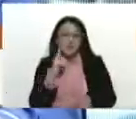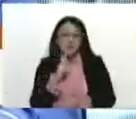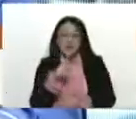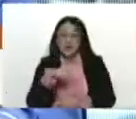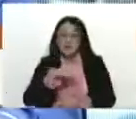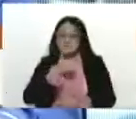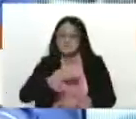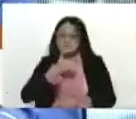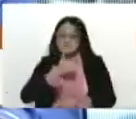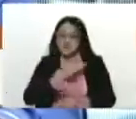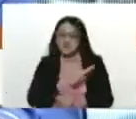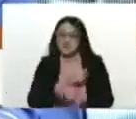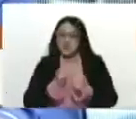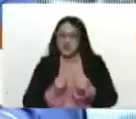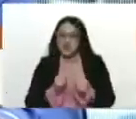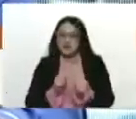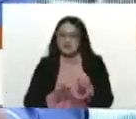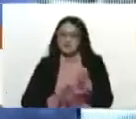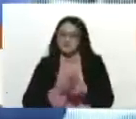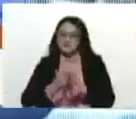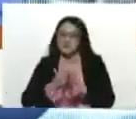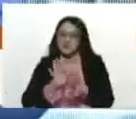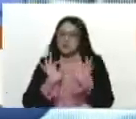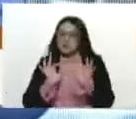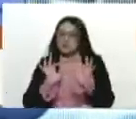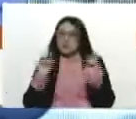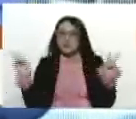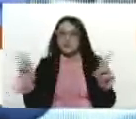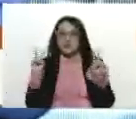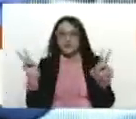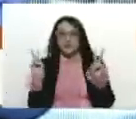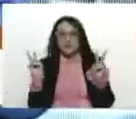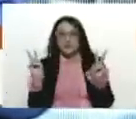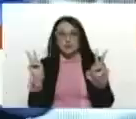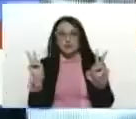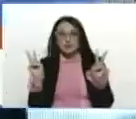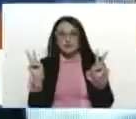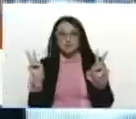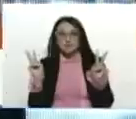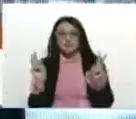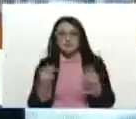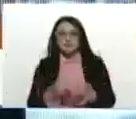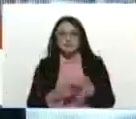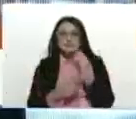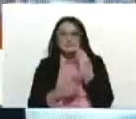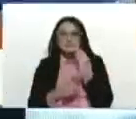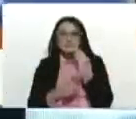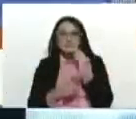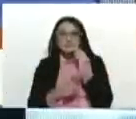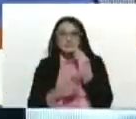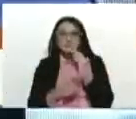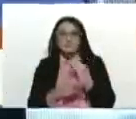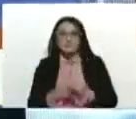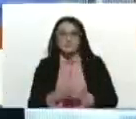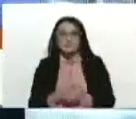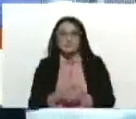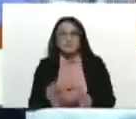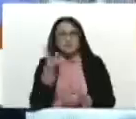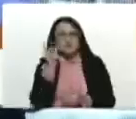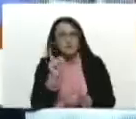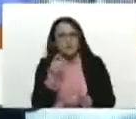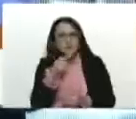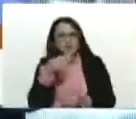la fortaleza de salir en Victoria no se oye no por allá no se oye me dice ella compañero